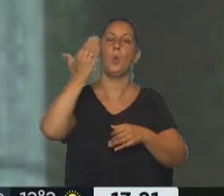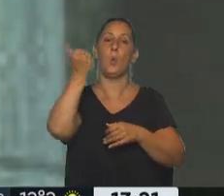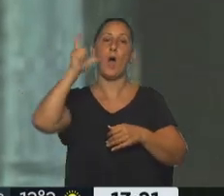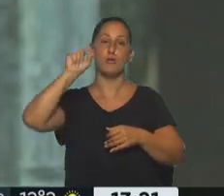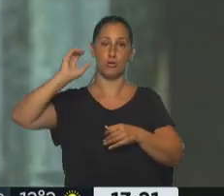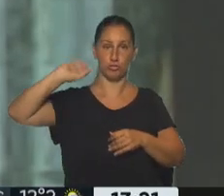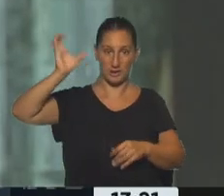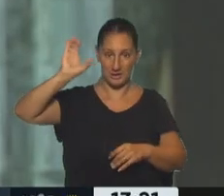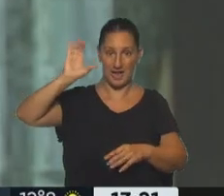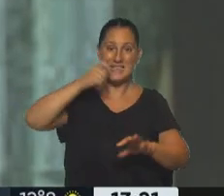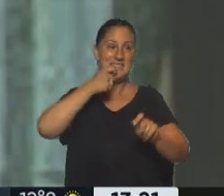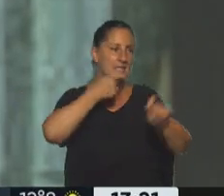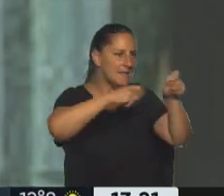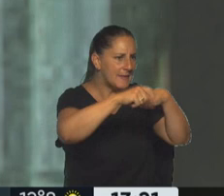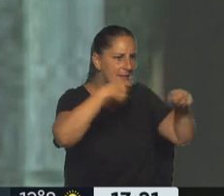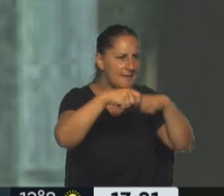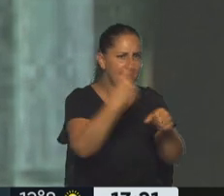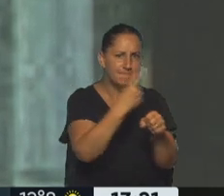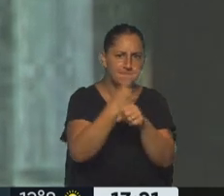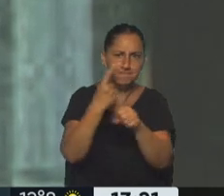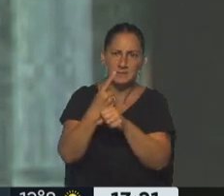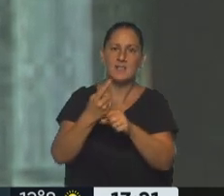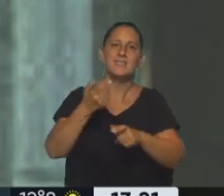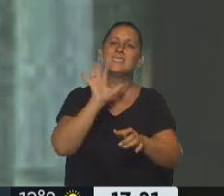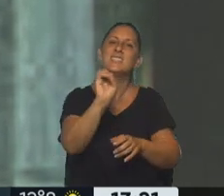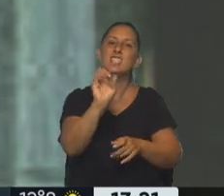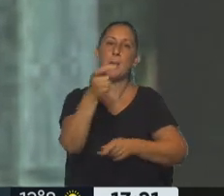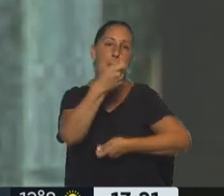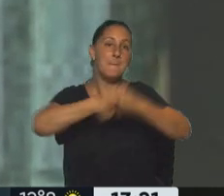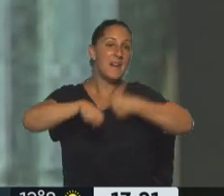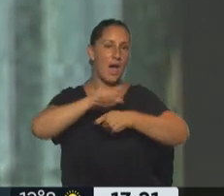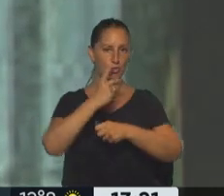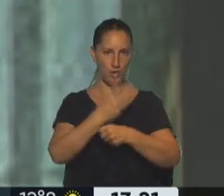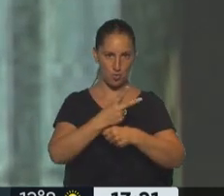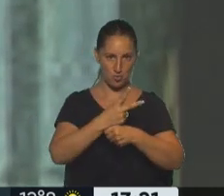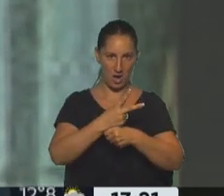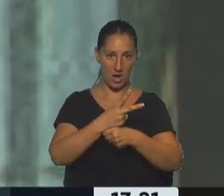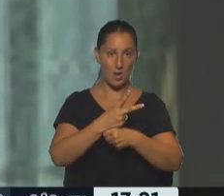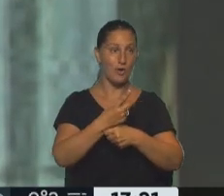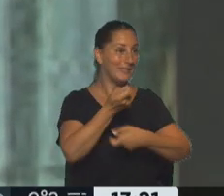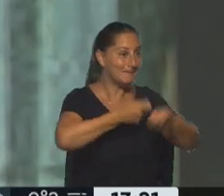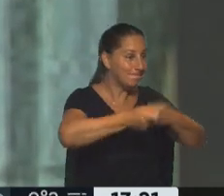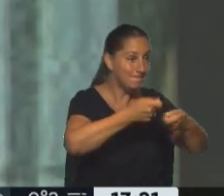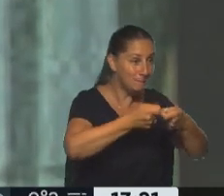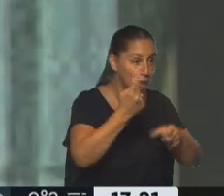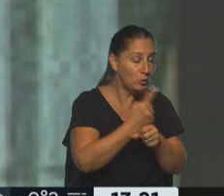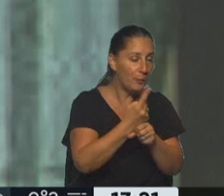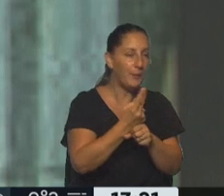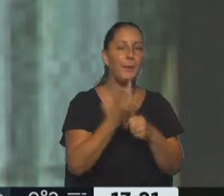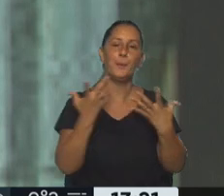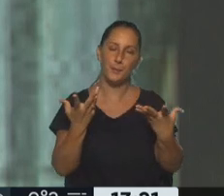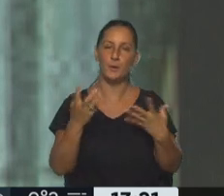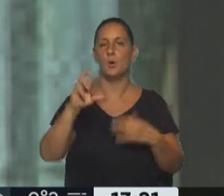la posibilidad de revender los títulos lo que se llama mercado secundario bueno tenés la posibilidad de ejercer ese